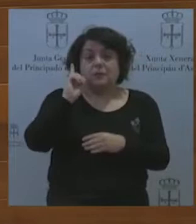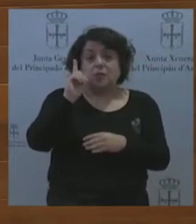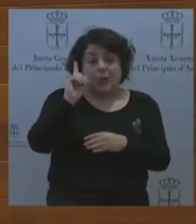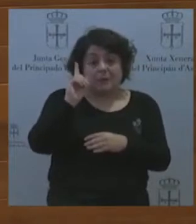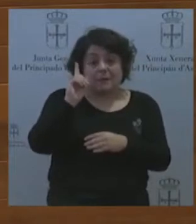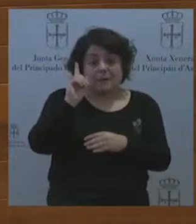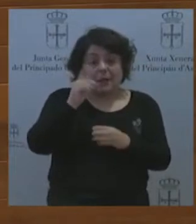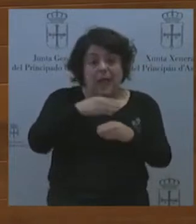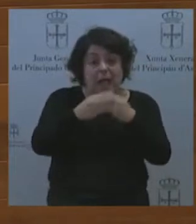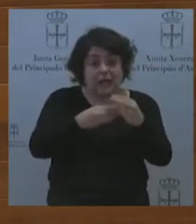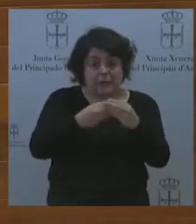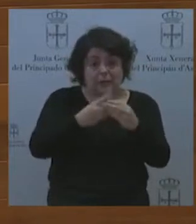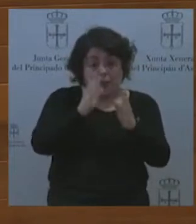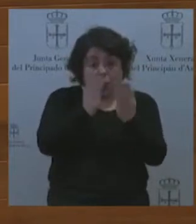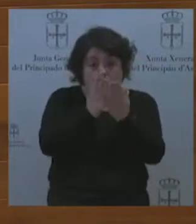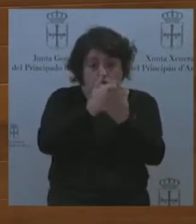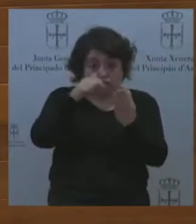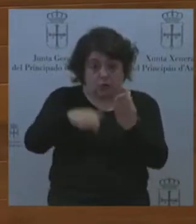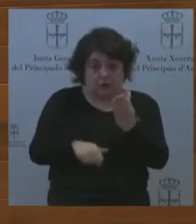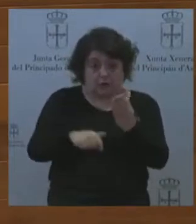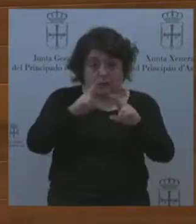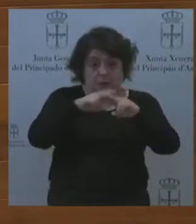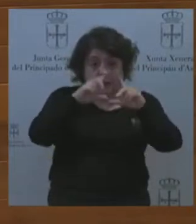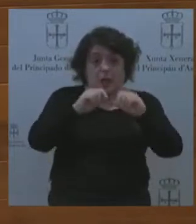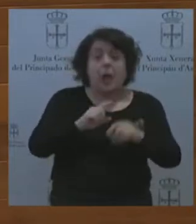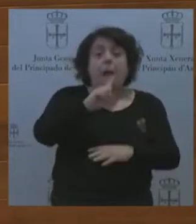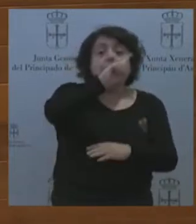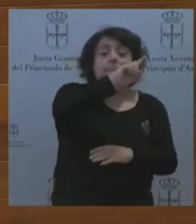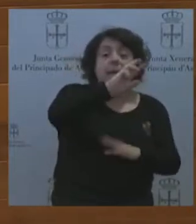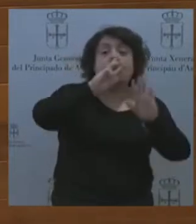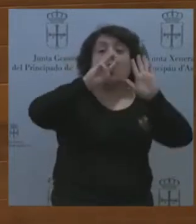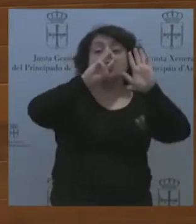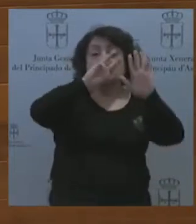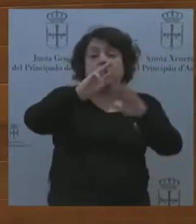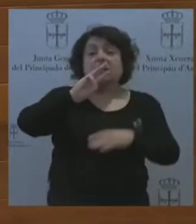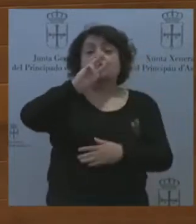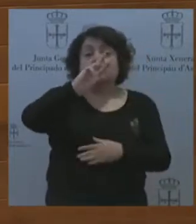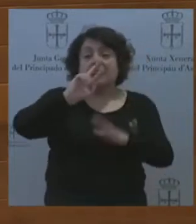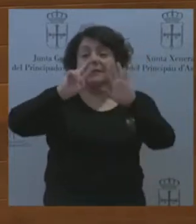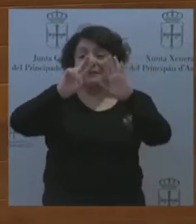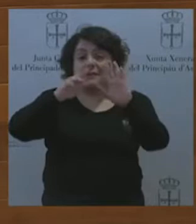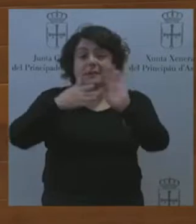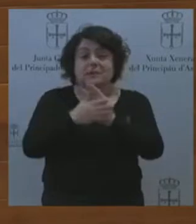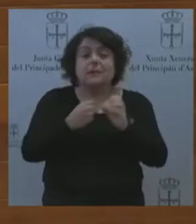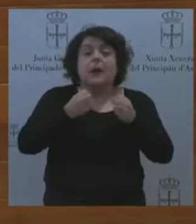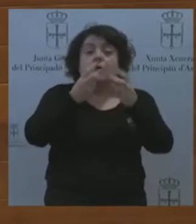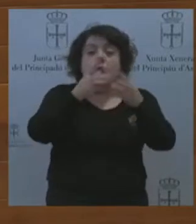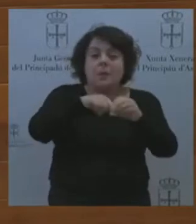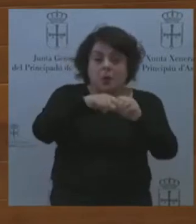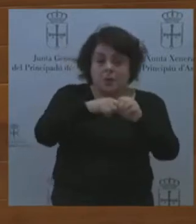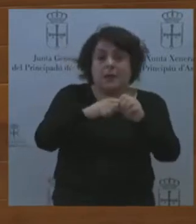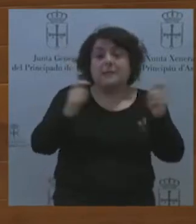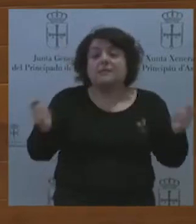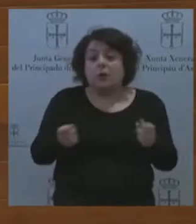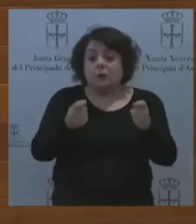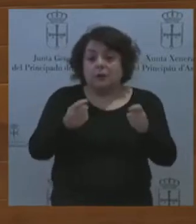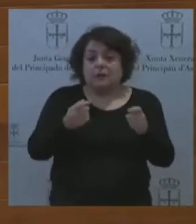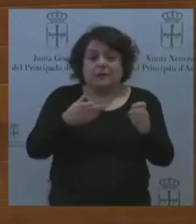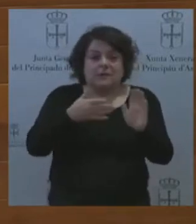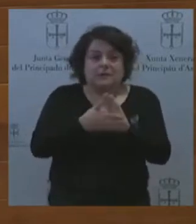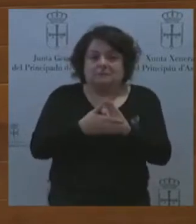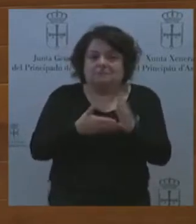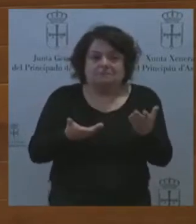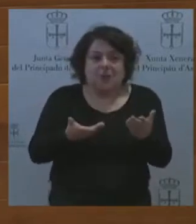Principado 1.837, justo el número de plazas ofertadas. Toda una paradoja, porque así no